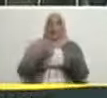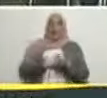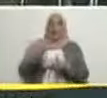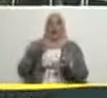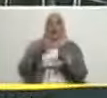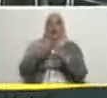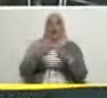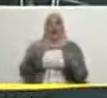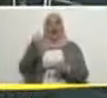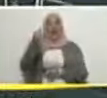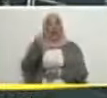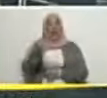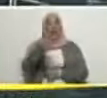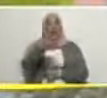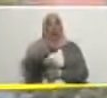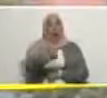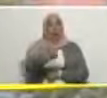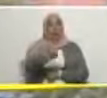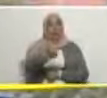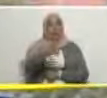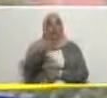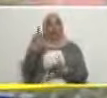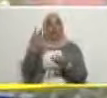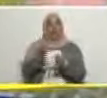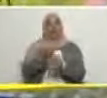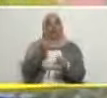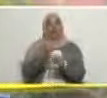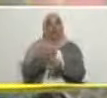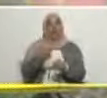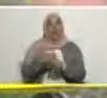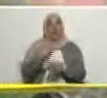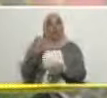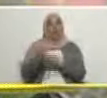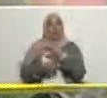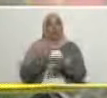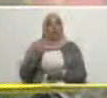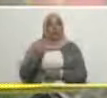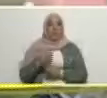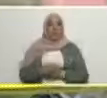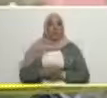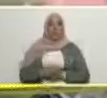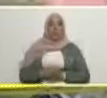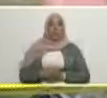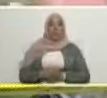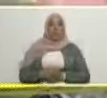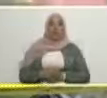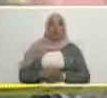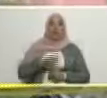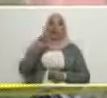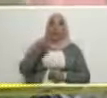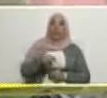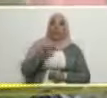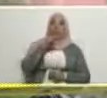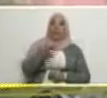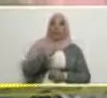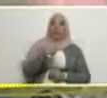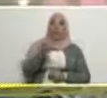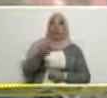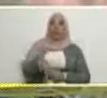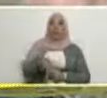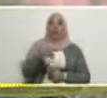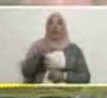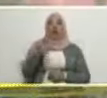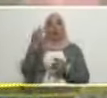la platica. ¡Bum! Y arranca como un cohete, pues. Lucas,